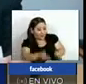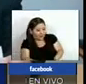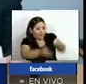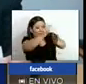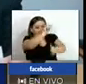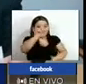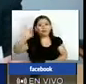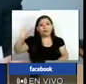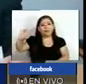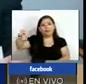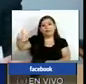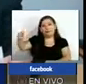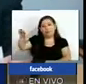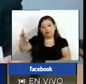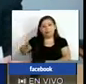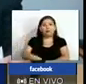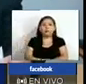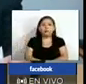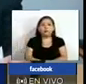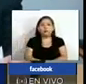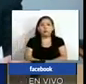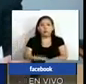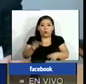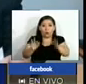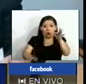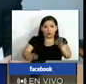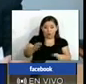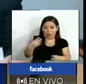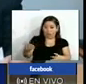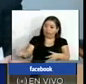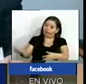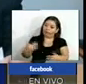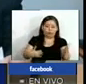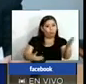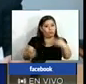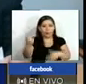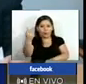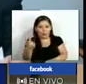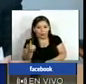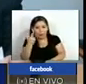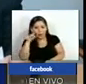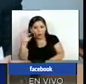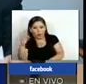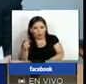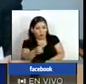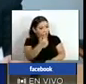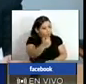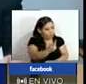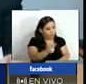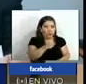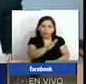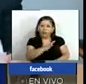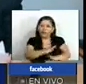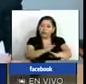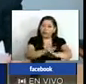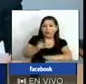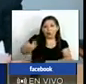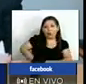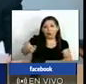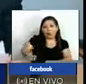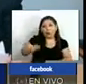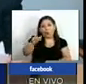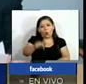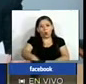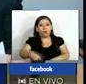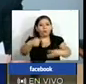de la República. El juzgado ha convocado a las partes, entre ellos fiscales, abogados defensores y a los imputados que actualmente gozan de